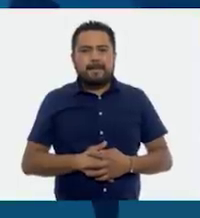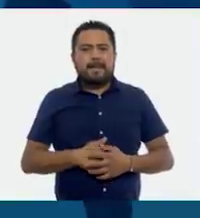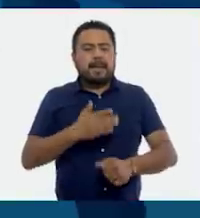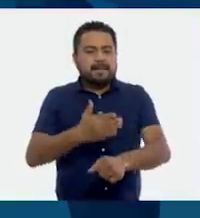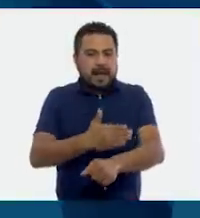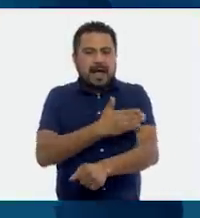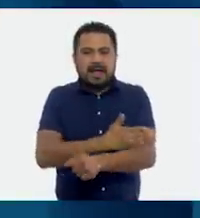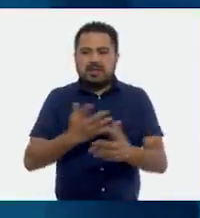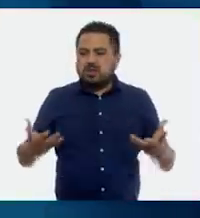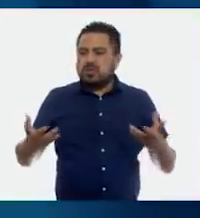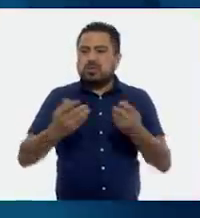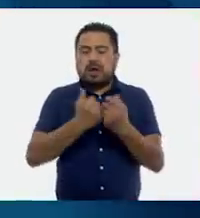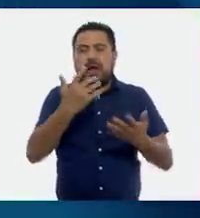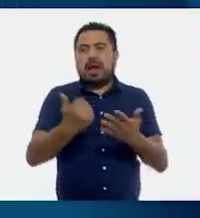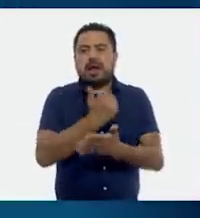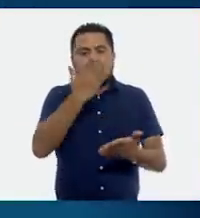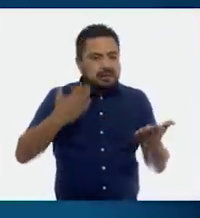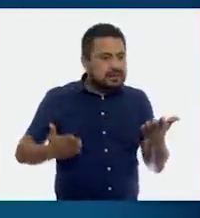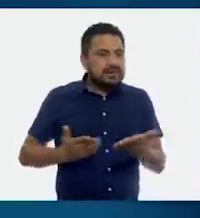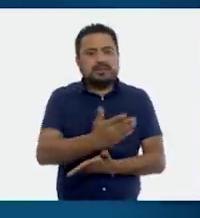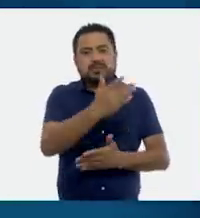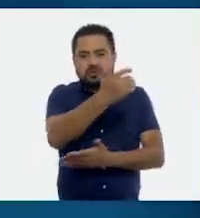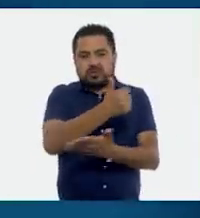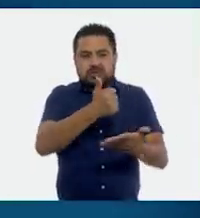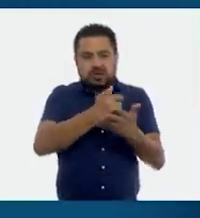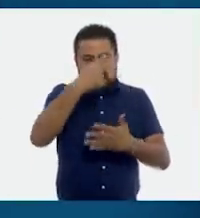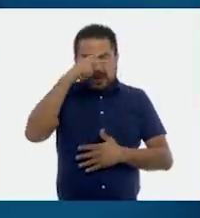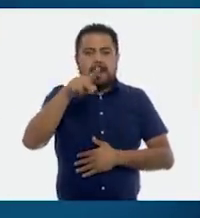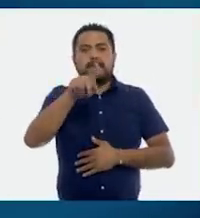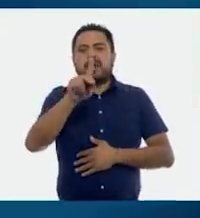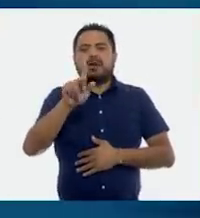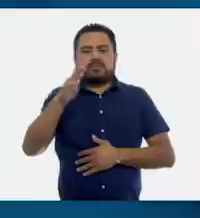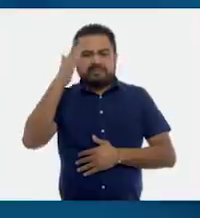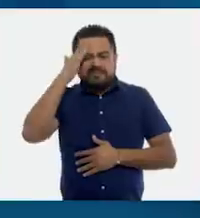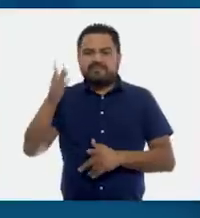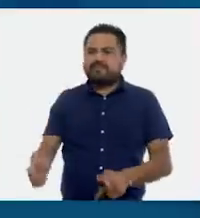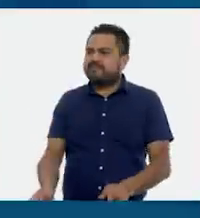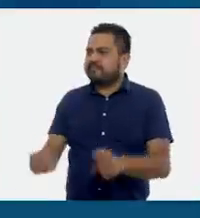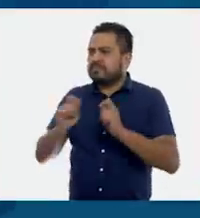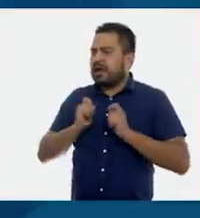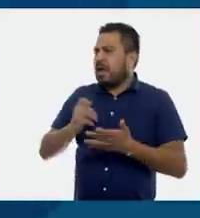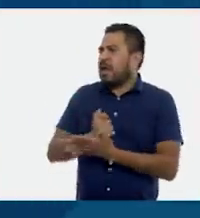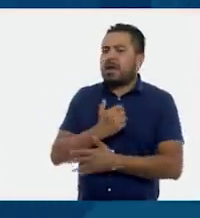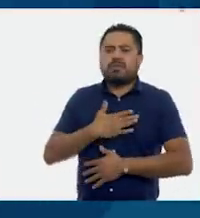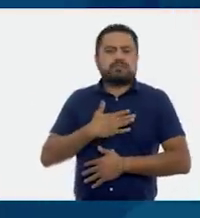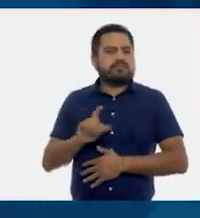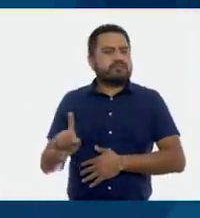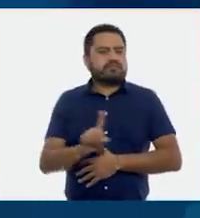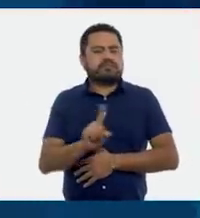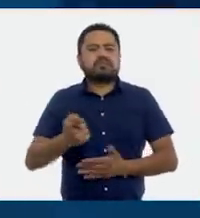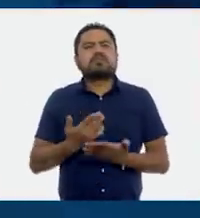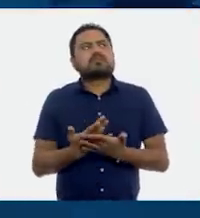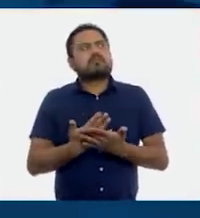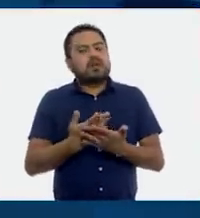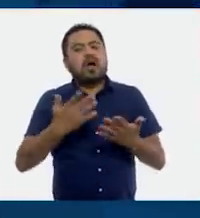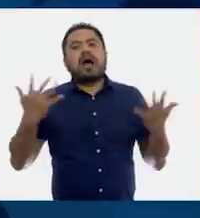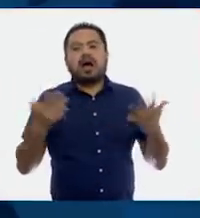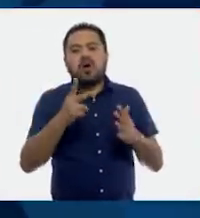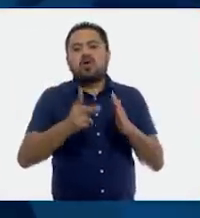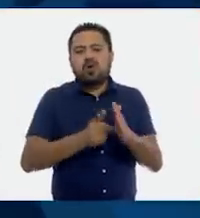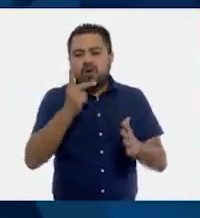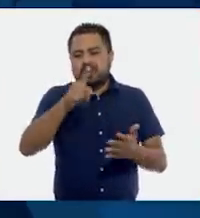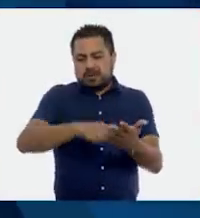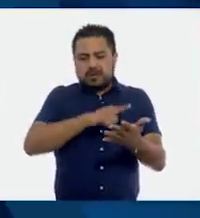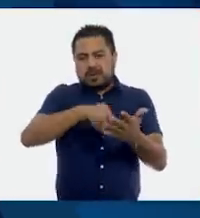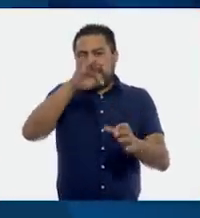Madero hizo su entrada triunfal a la Ciudad de México. Sin embargo, no tomó el poder como caudillo victorioso, sino que esperó a que se realizaran nuevas